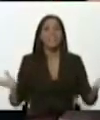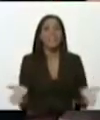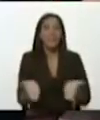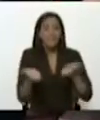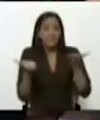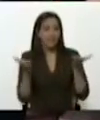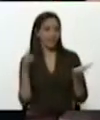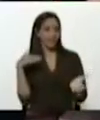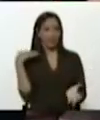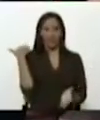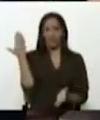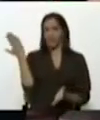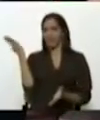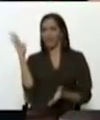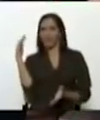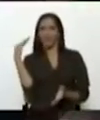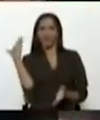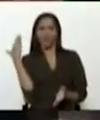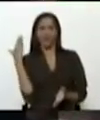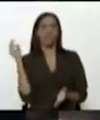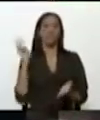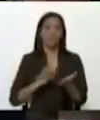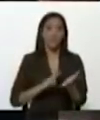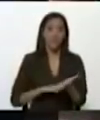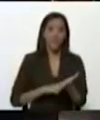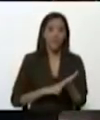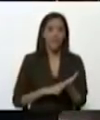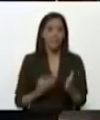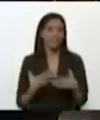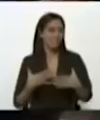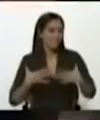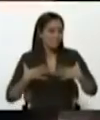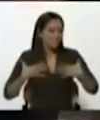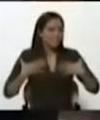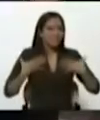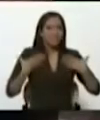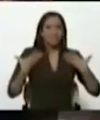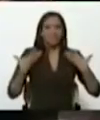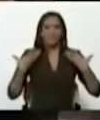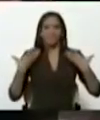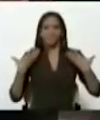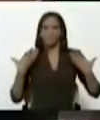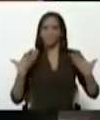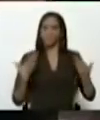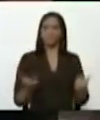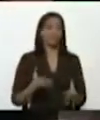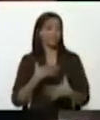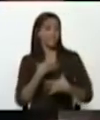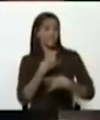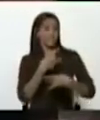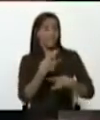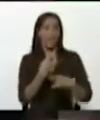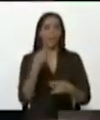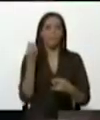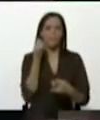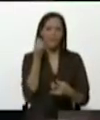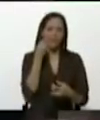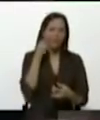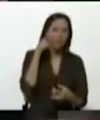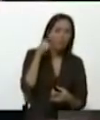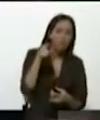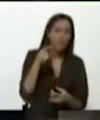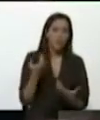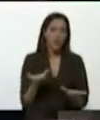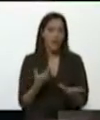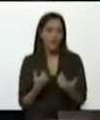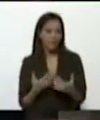ego, ¿verdad? Inflar tus aspiraciones para ver cómo tú, en medio de esas bajas